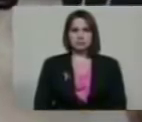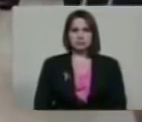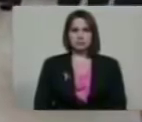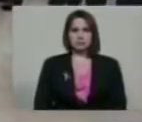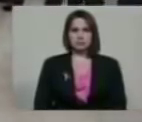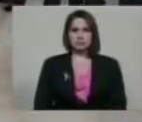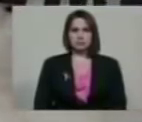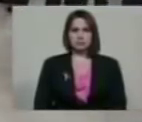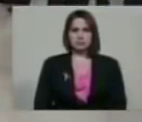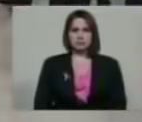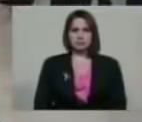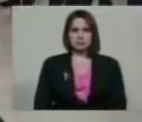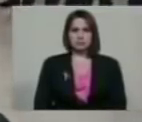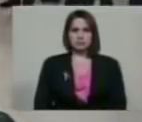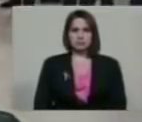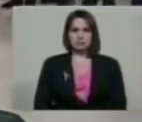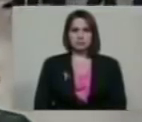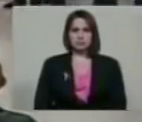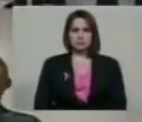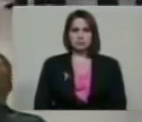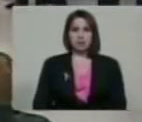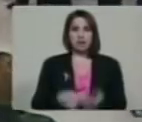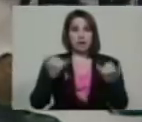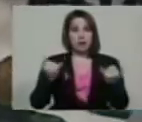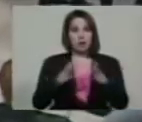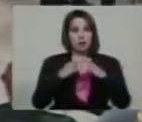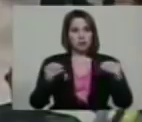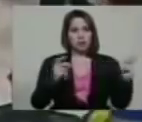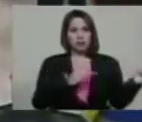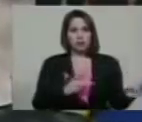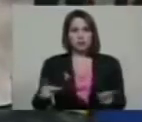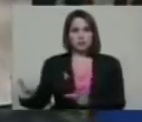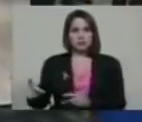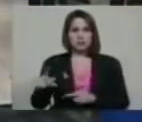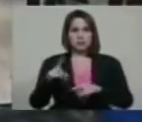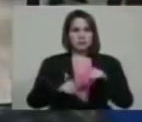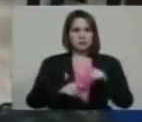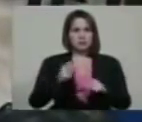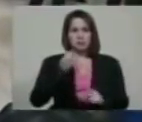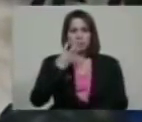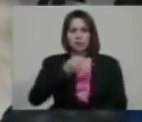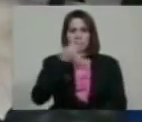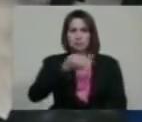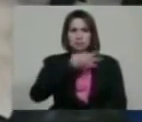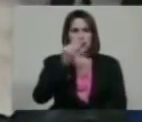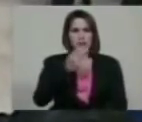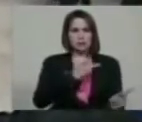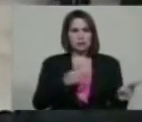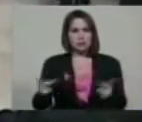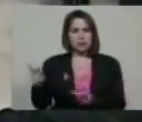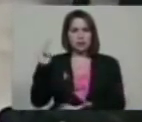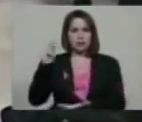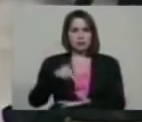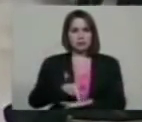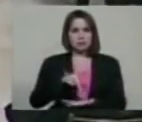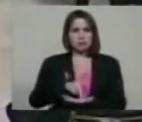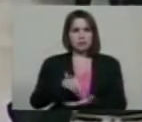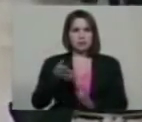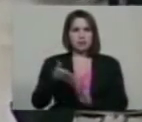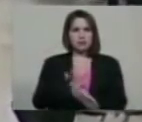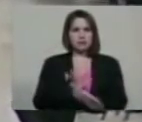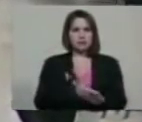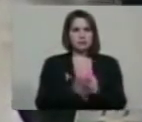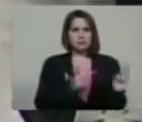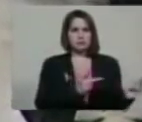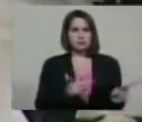halterofilia en el judo. Tengan todas y todos muy buenas tardes. Y sean bienvenidos a este acto de recibimiento